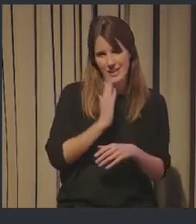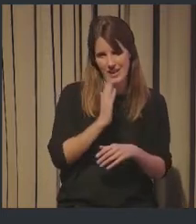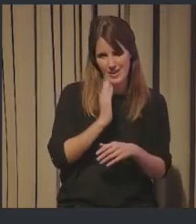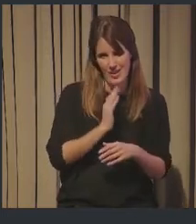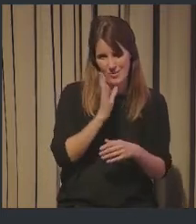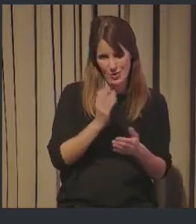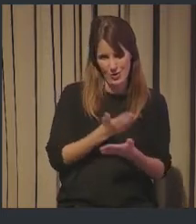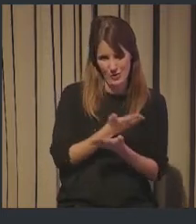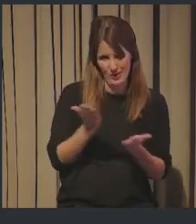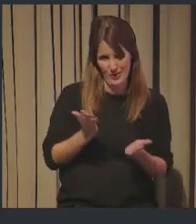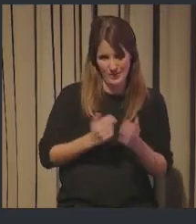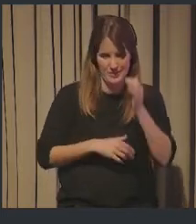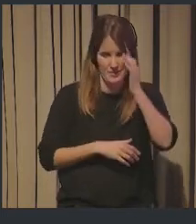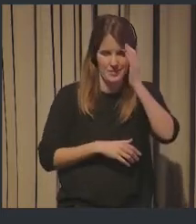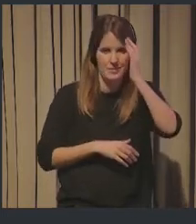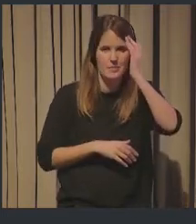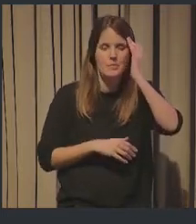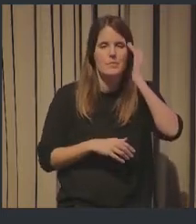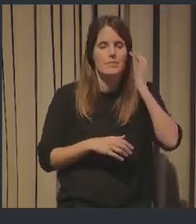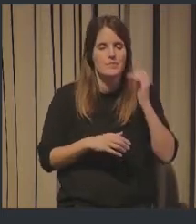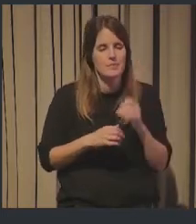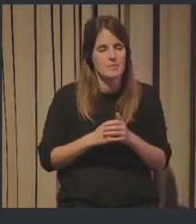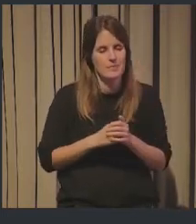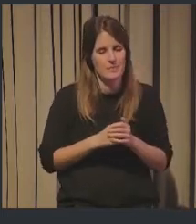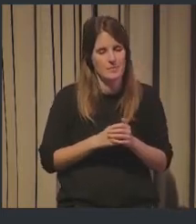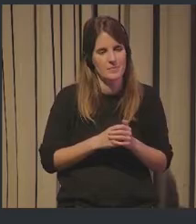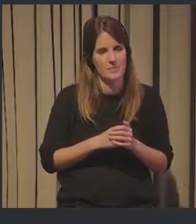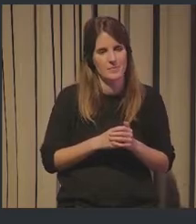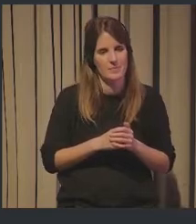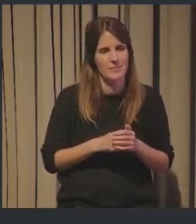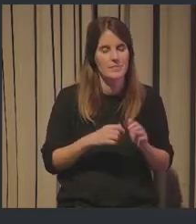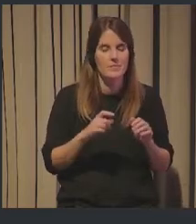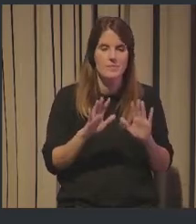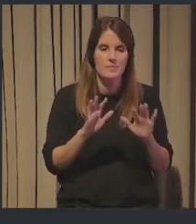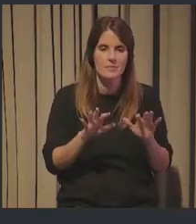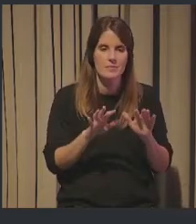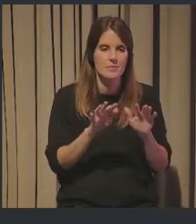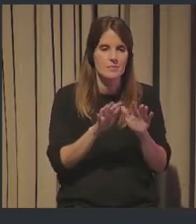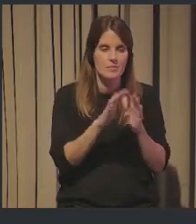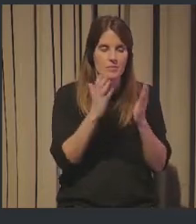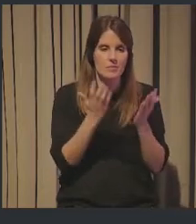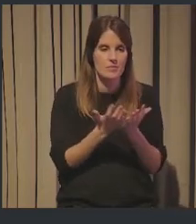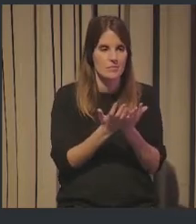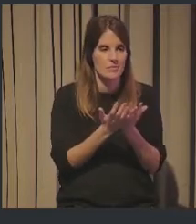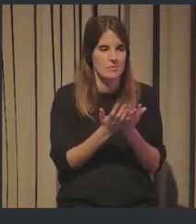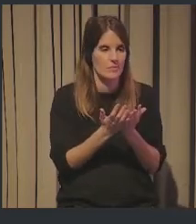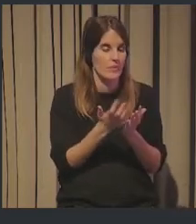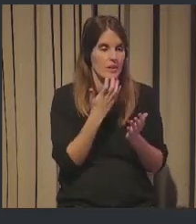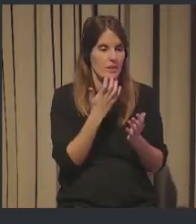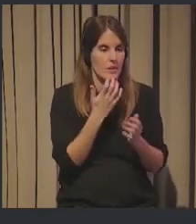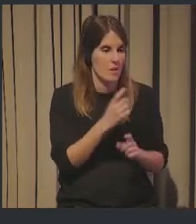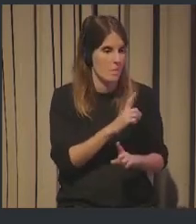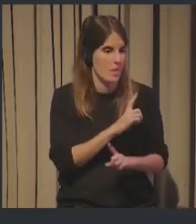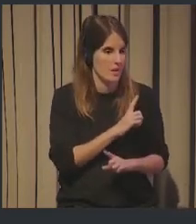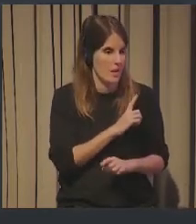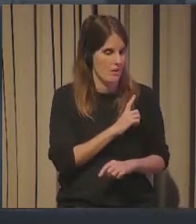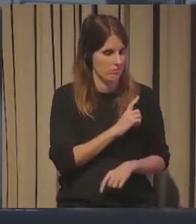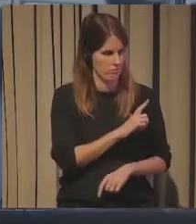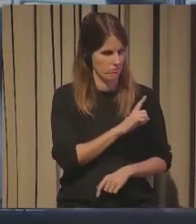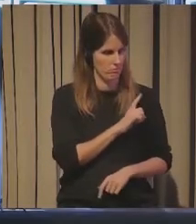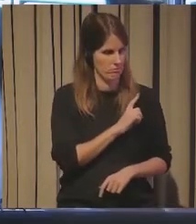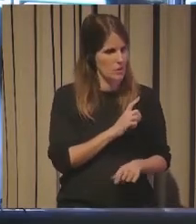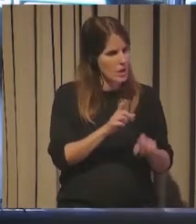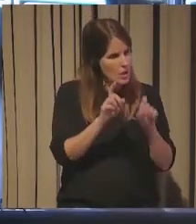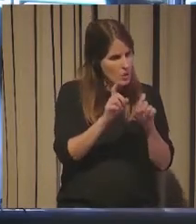por decírmelo. Pero en el mundo militar, la educación lo llaman un